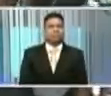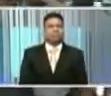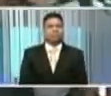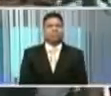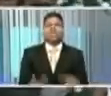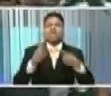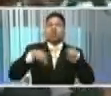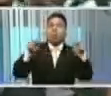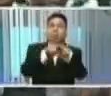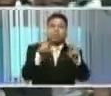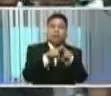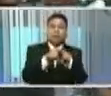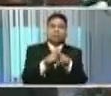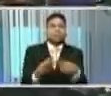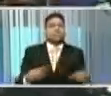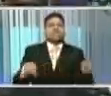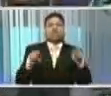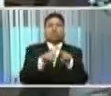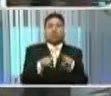Igualdad. Igual que